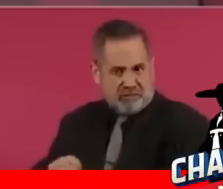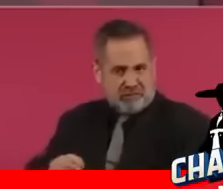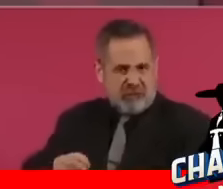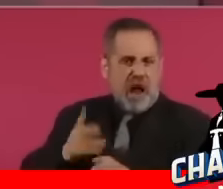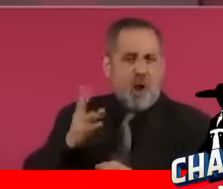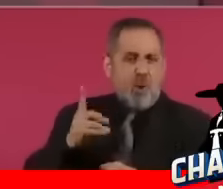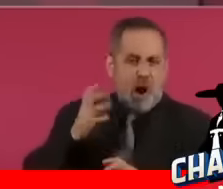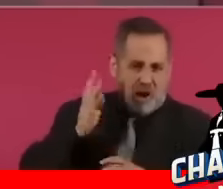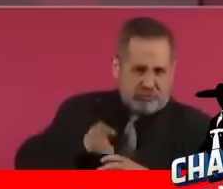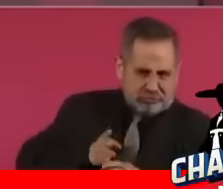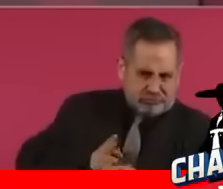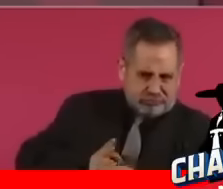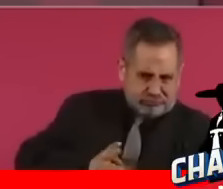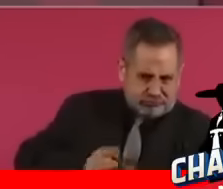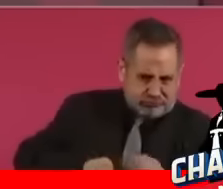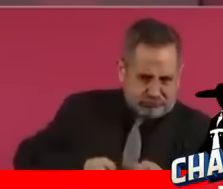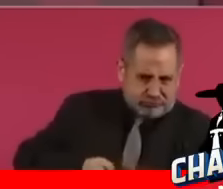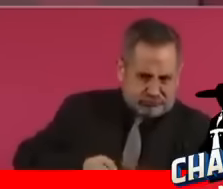solo